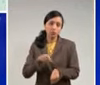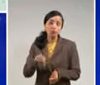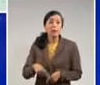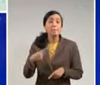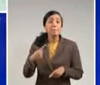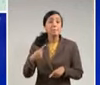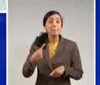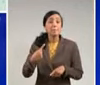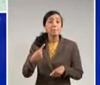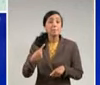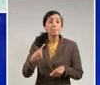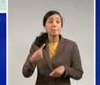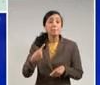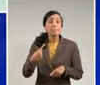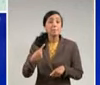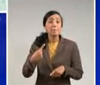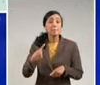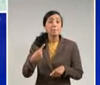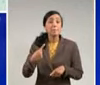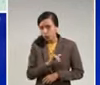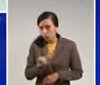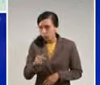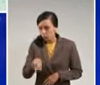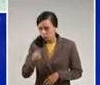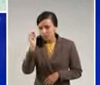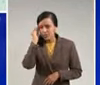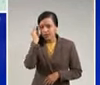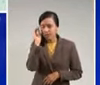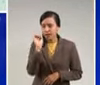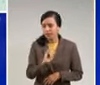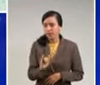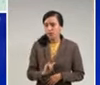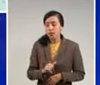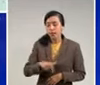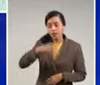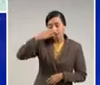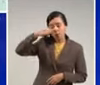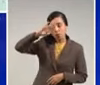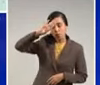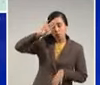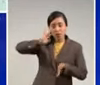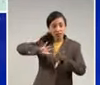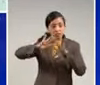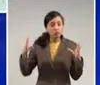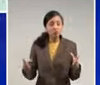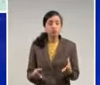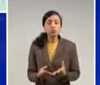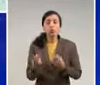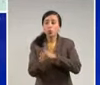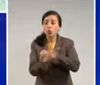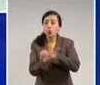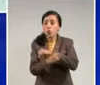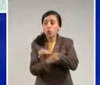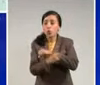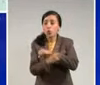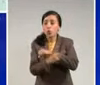continuamente estamos estudiando. Como conocen también, Cuba, a todos los países que han